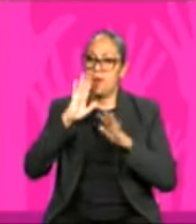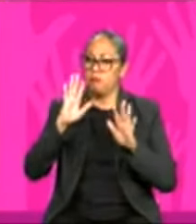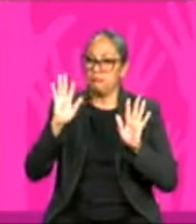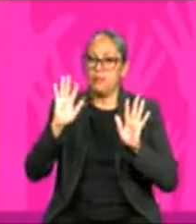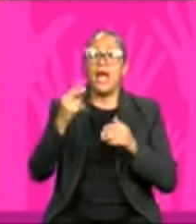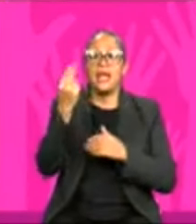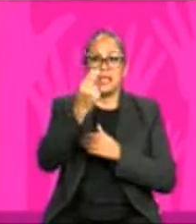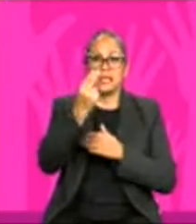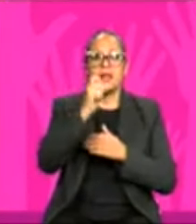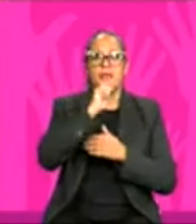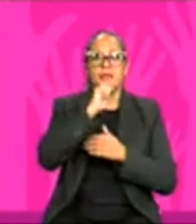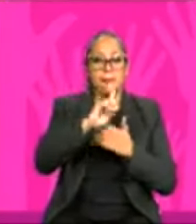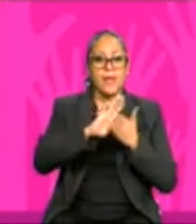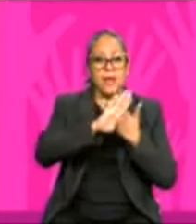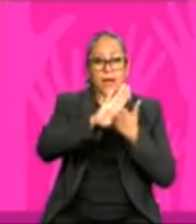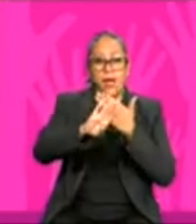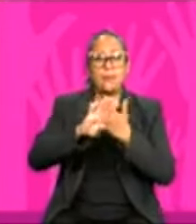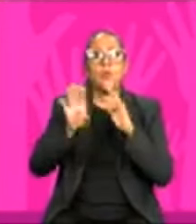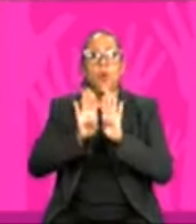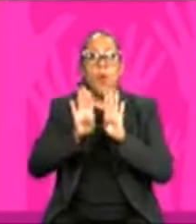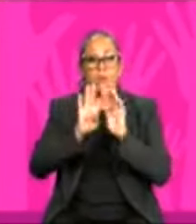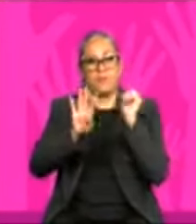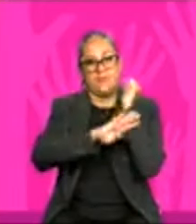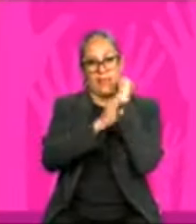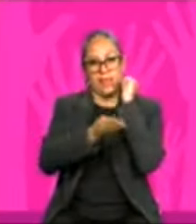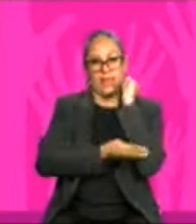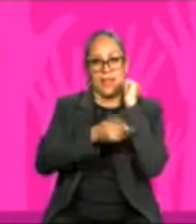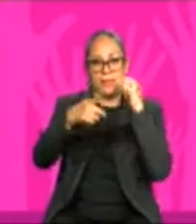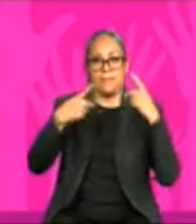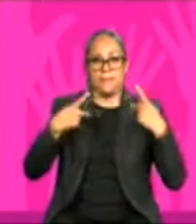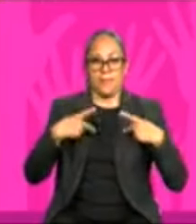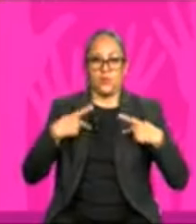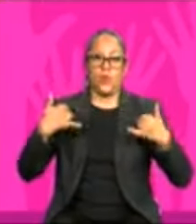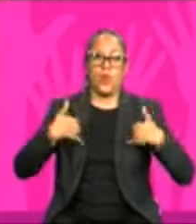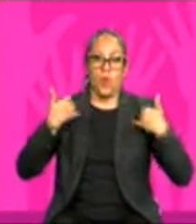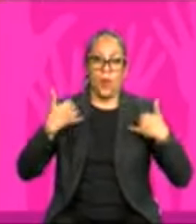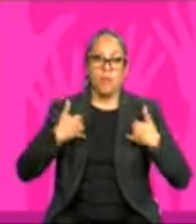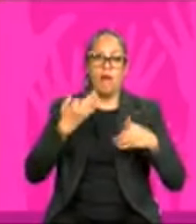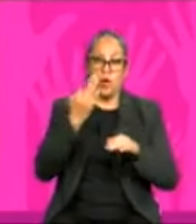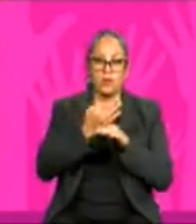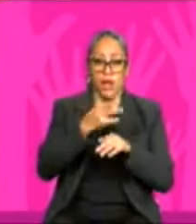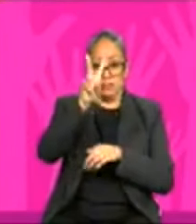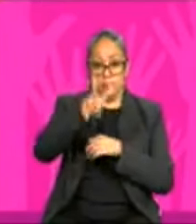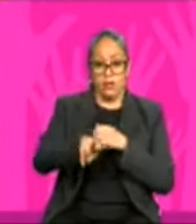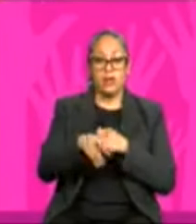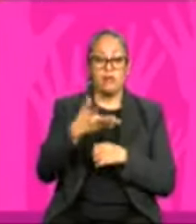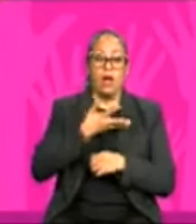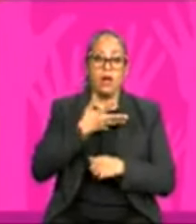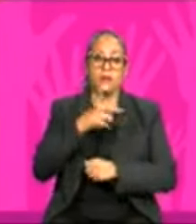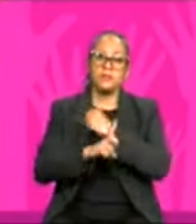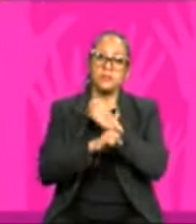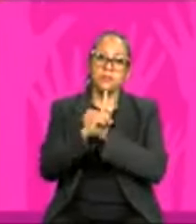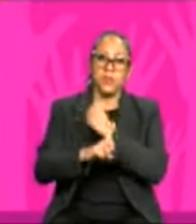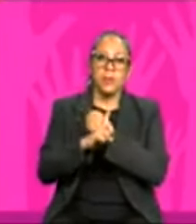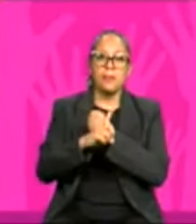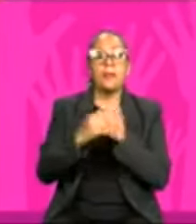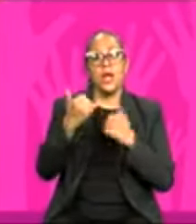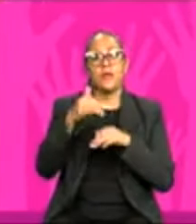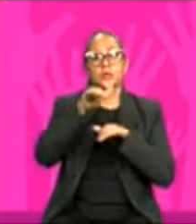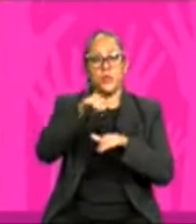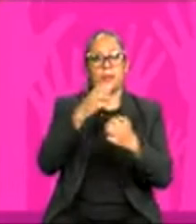la prevención del embarazo adolescente que hoy en Morelos es un lamentable problema. Y en términos de